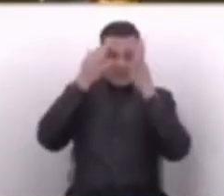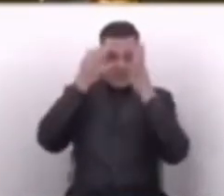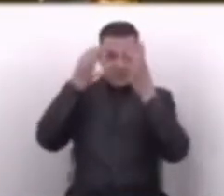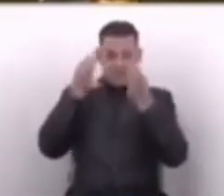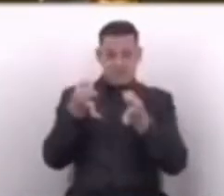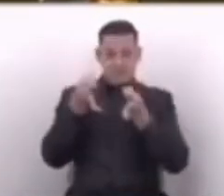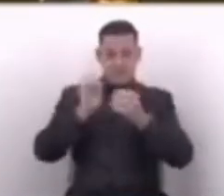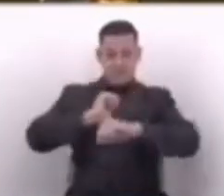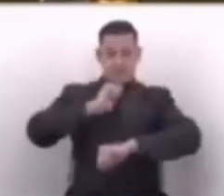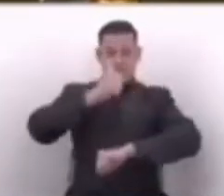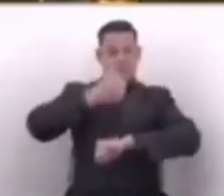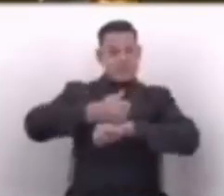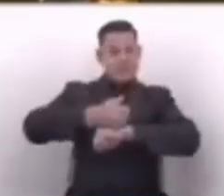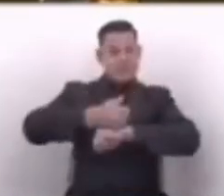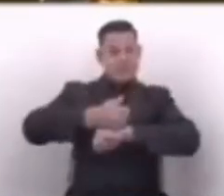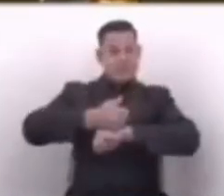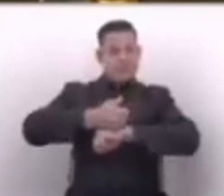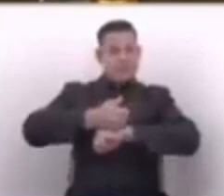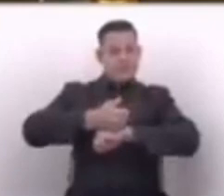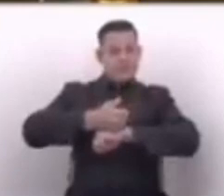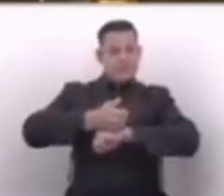decisiones fundamentales